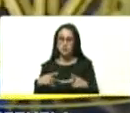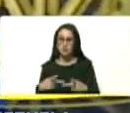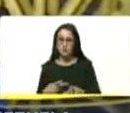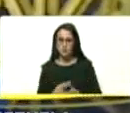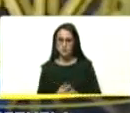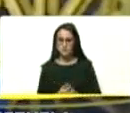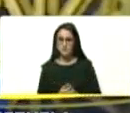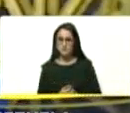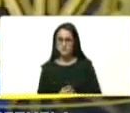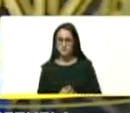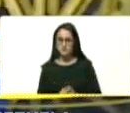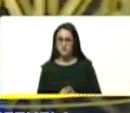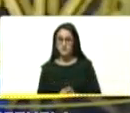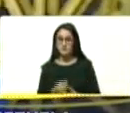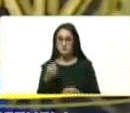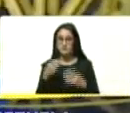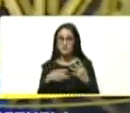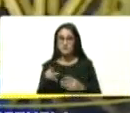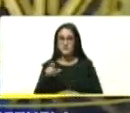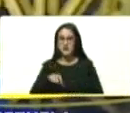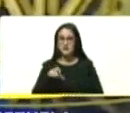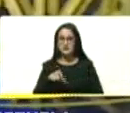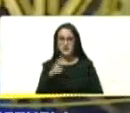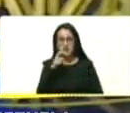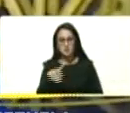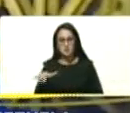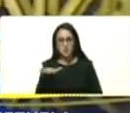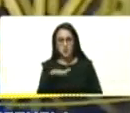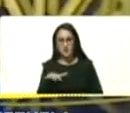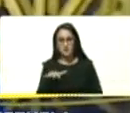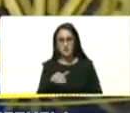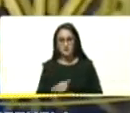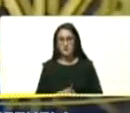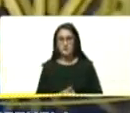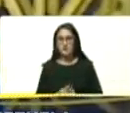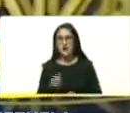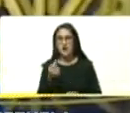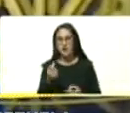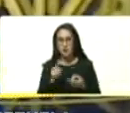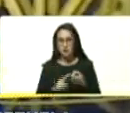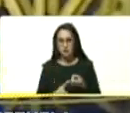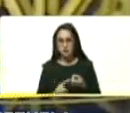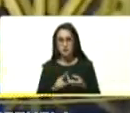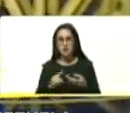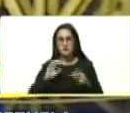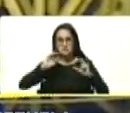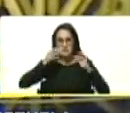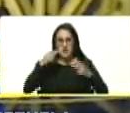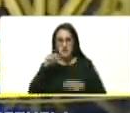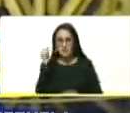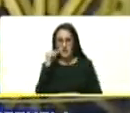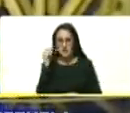caso, de los rubros que necesita nuestro pueblo. El arroz, el maíz